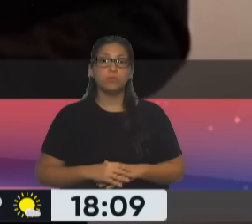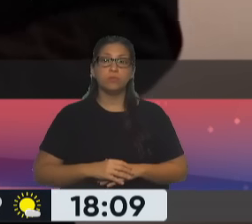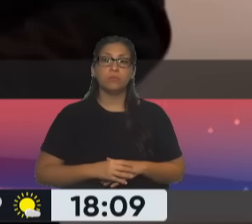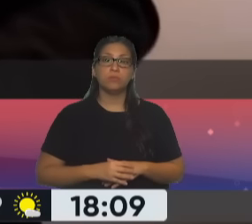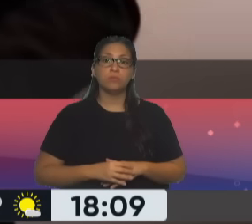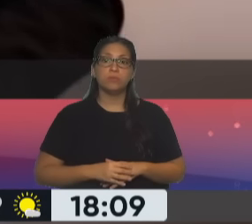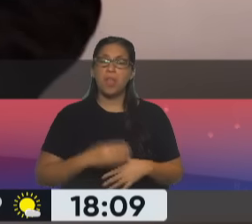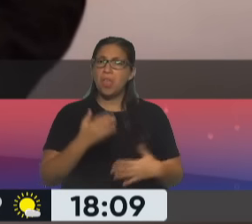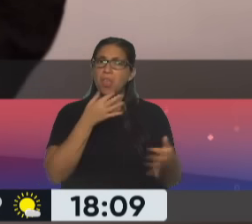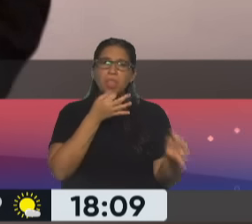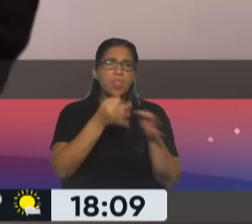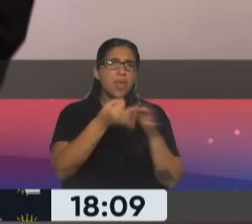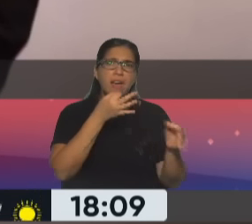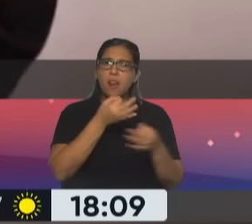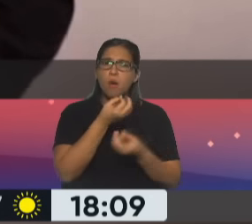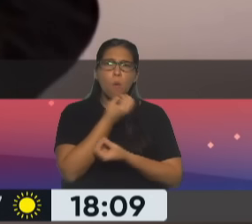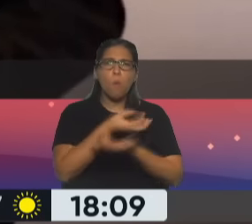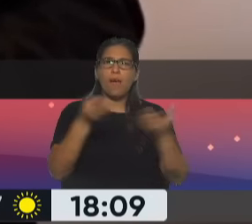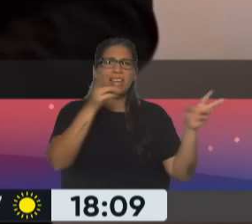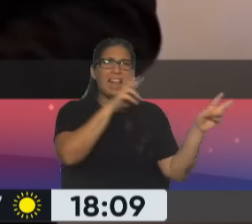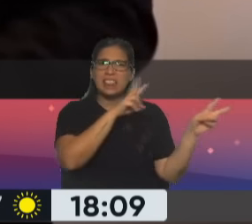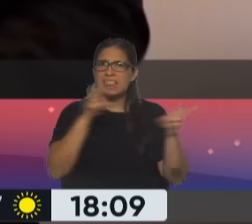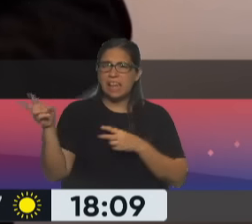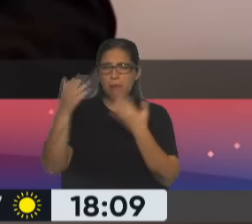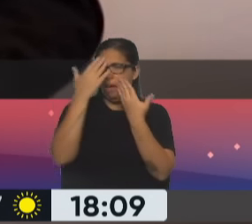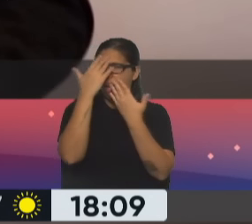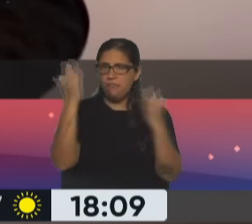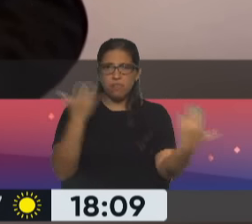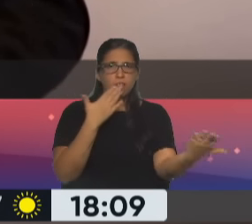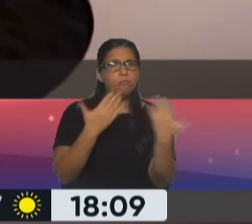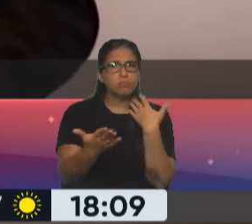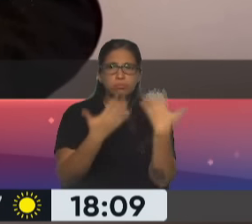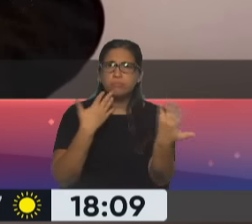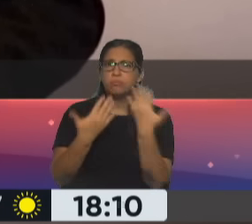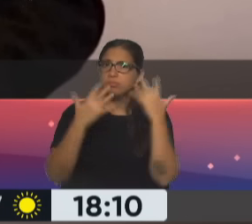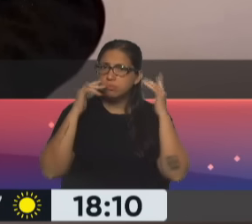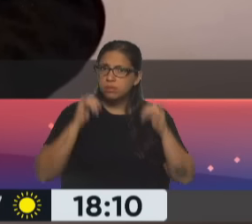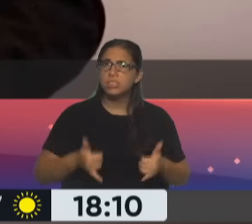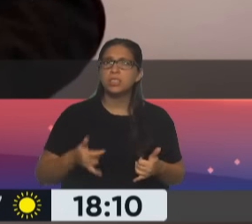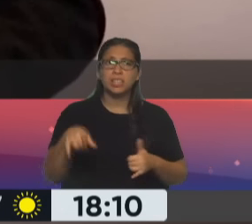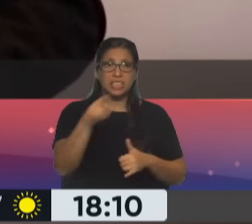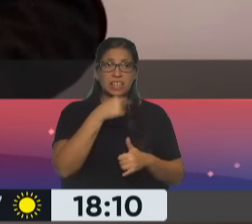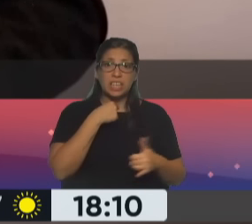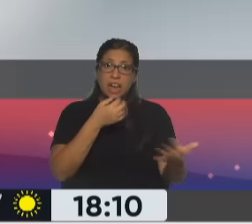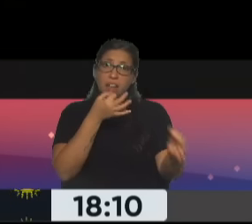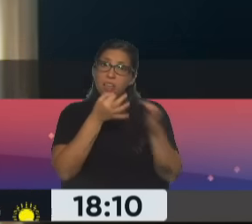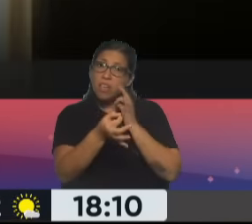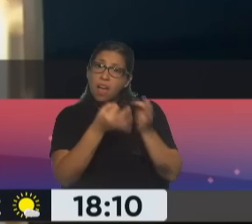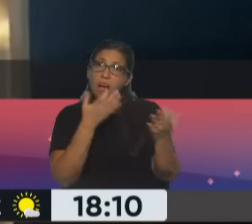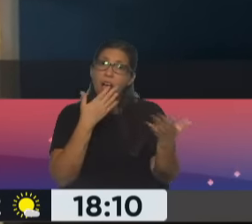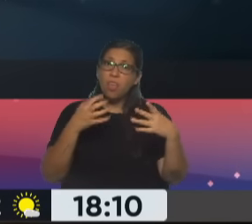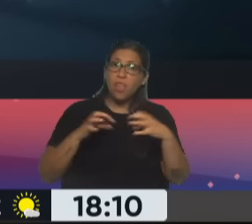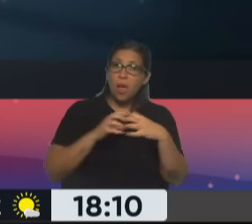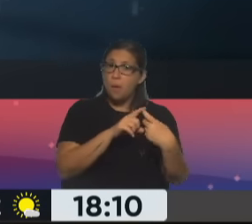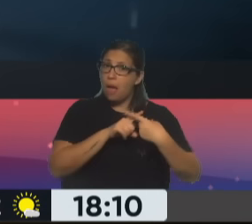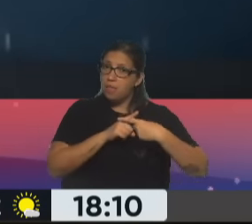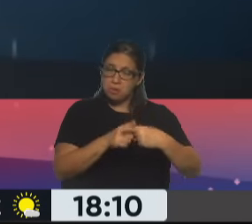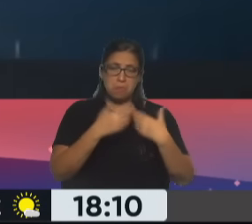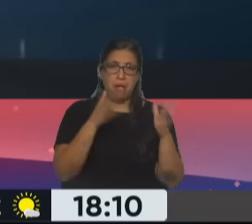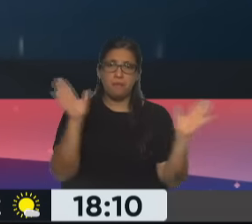a un diálogo sobre cualquiera de los temas que se quiera debatir o dialogar.